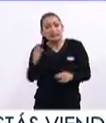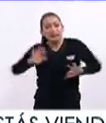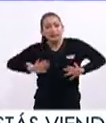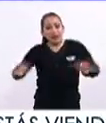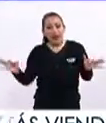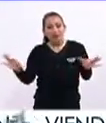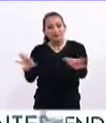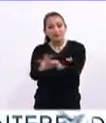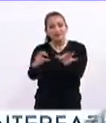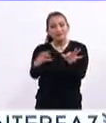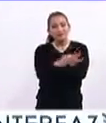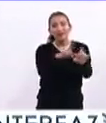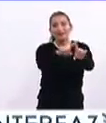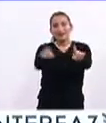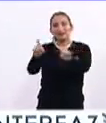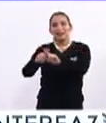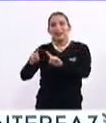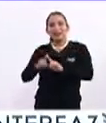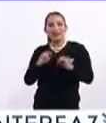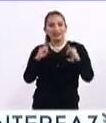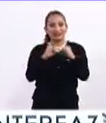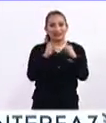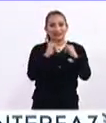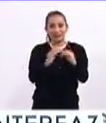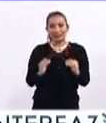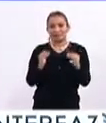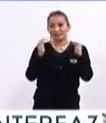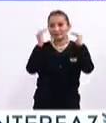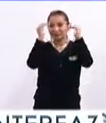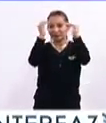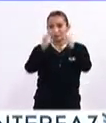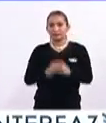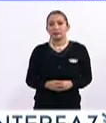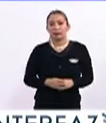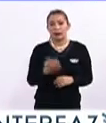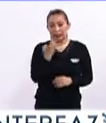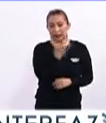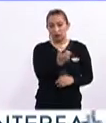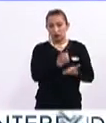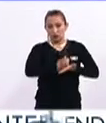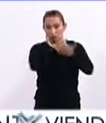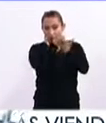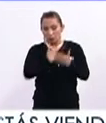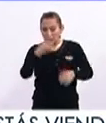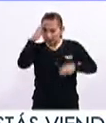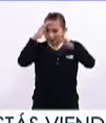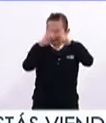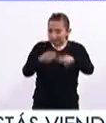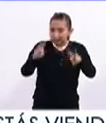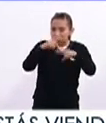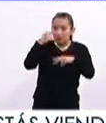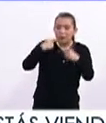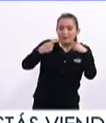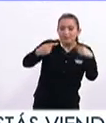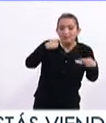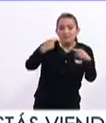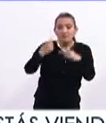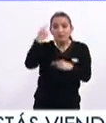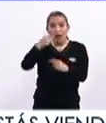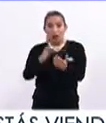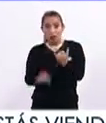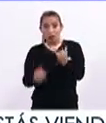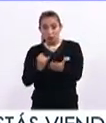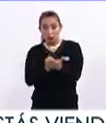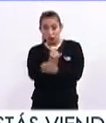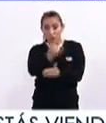los lazos entre las distintas instituciones de nivel superior. Una reflexión conjunta que dé lugar a toma de decisiones